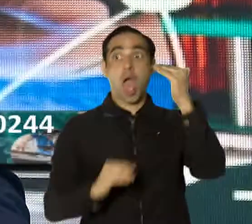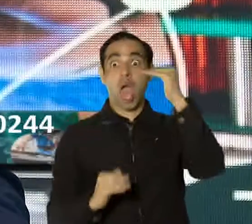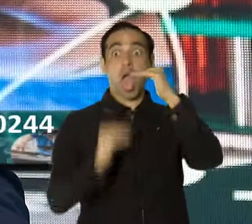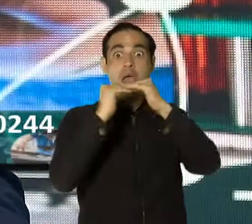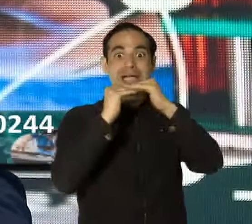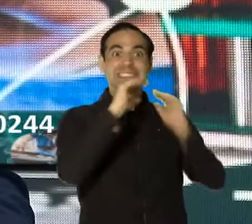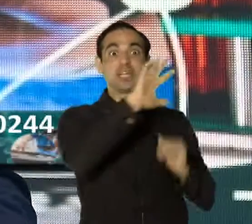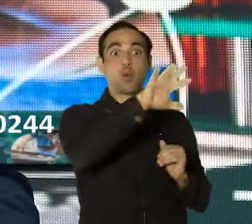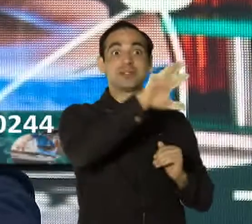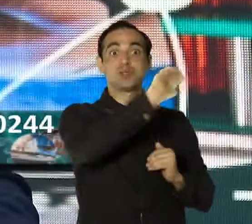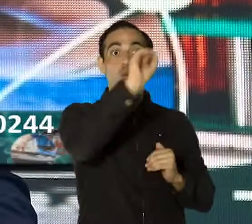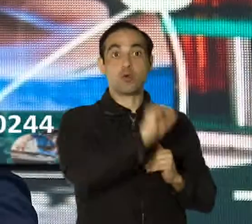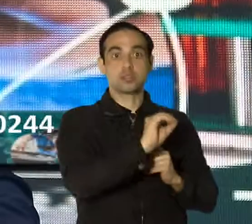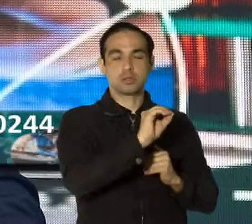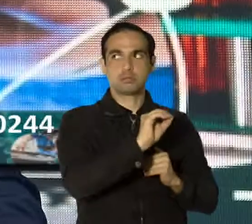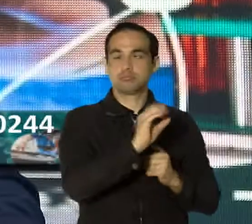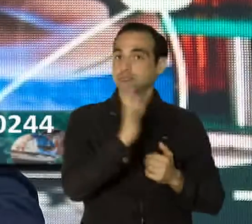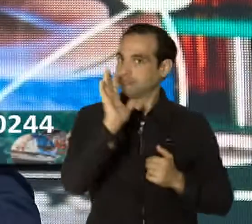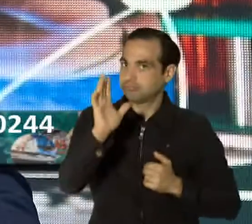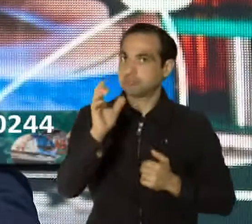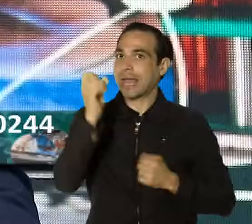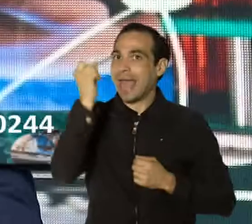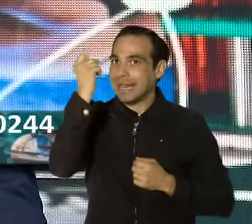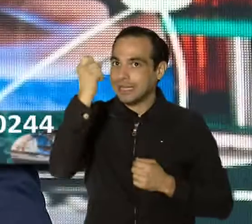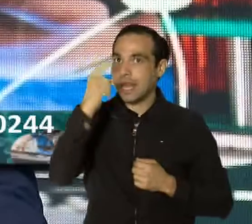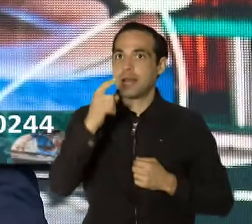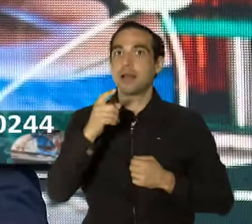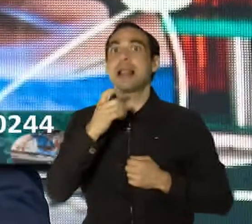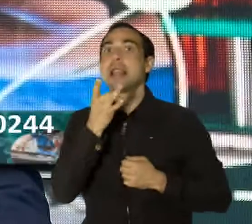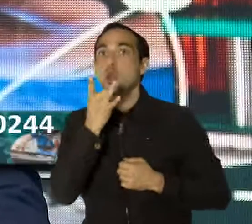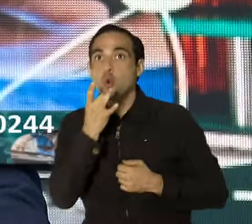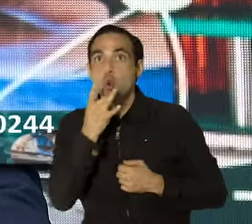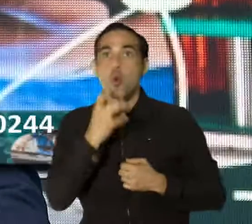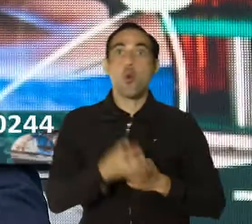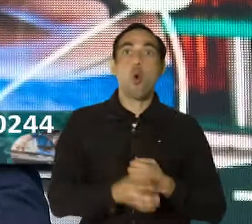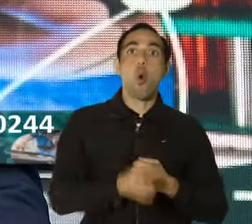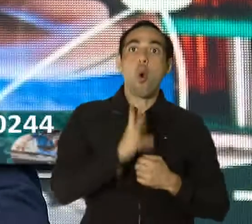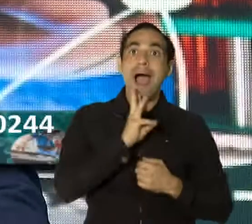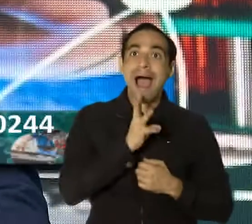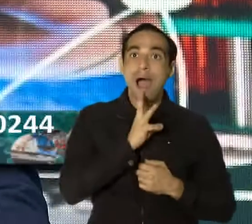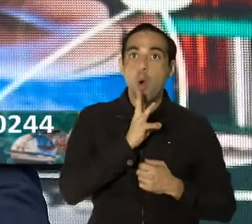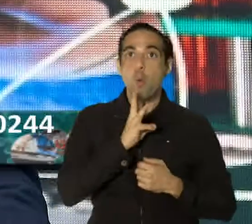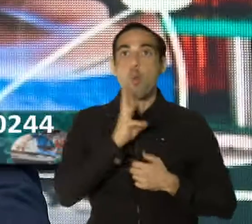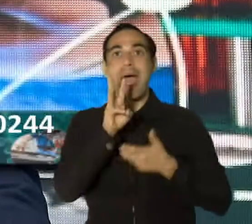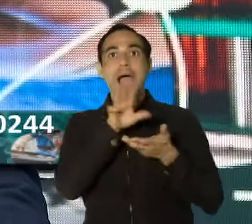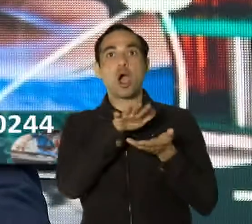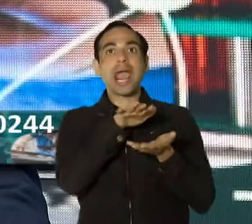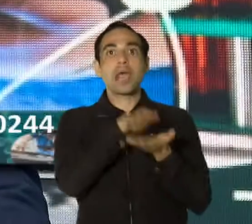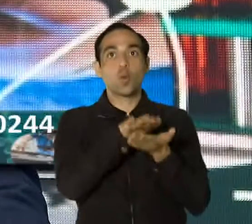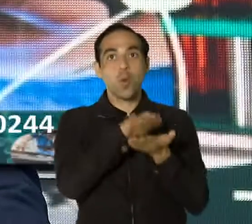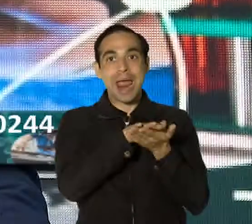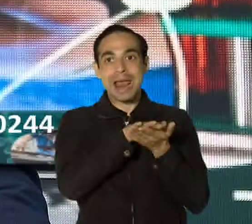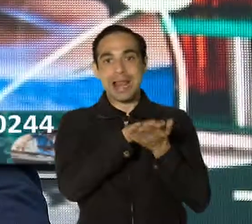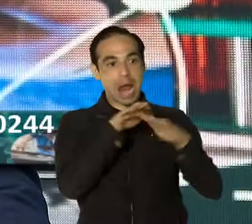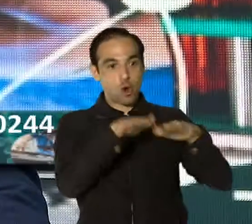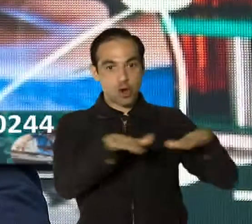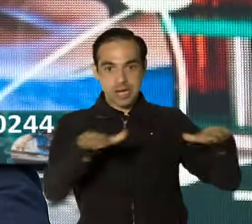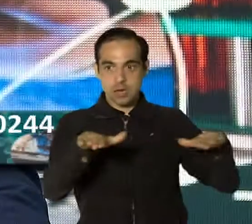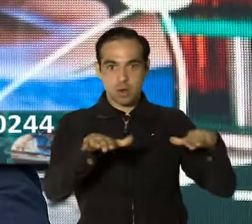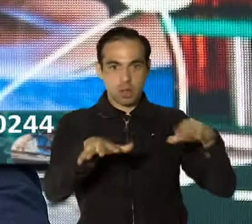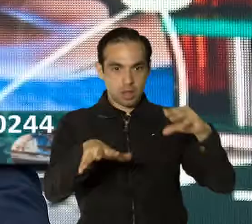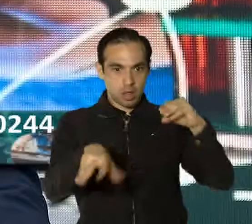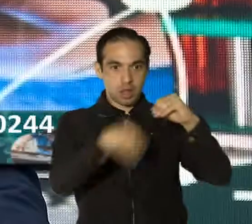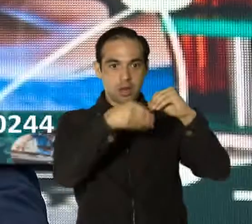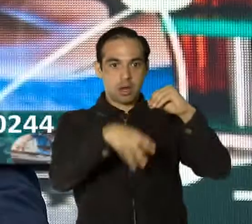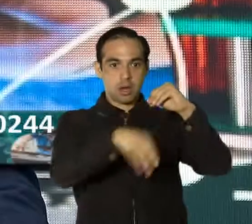el cliente hay que sumarle la luz, hay que sumar el agua, el cable, el colegio, los niños. Pues ahora